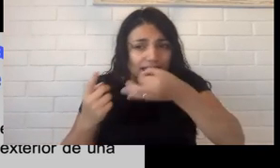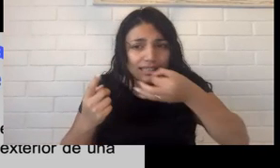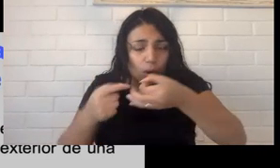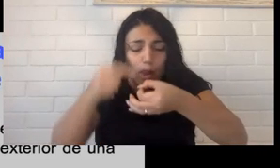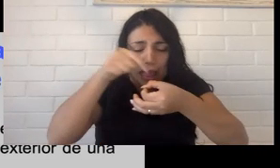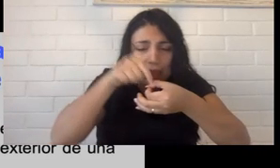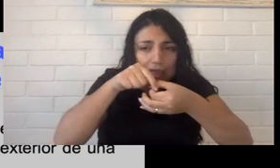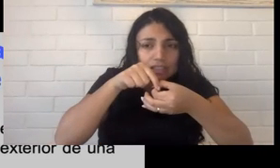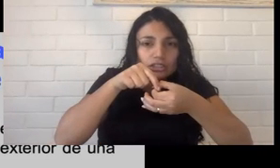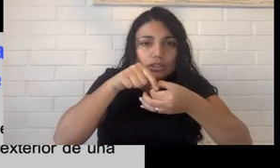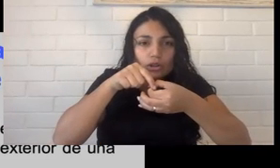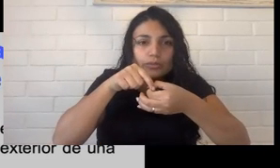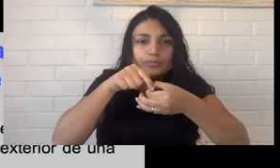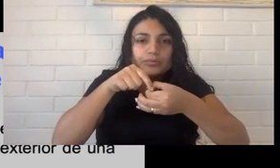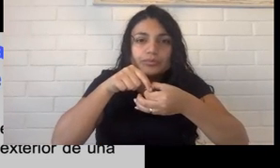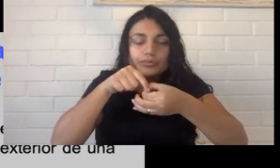se coloca